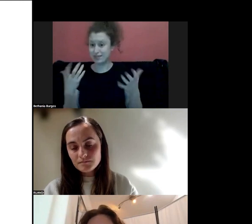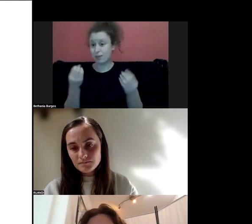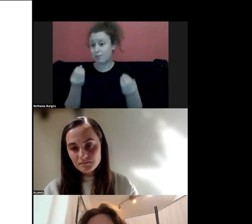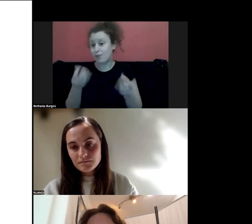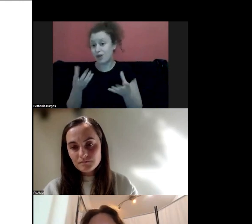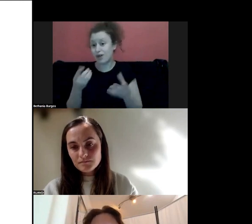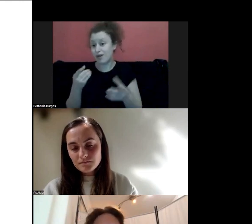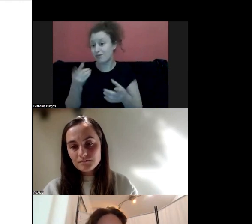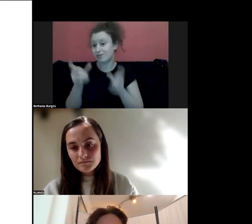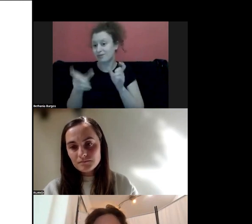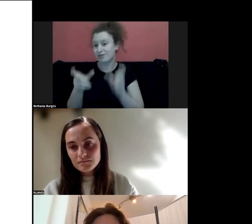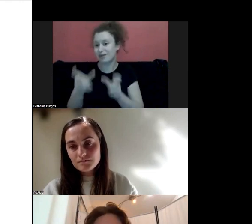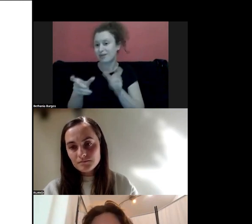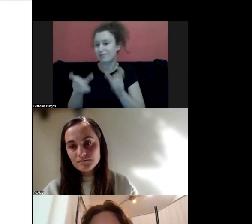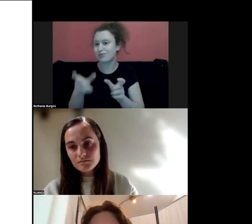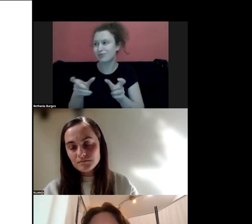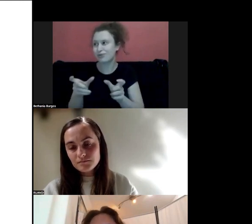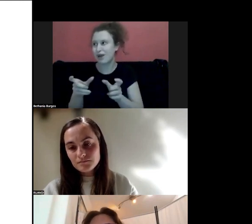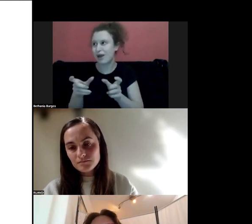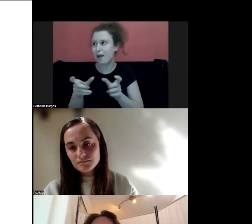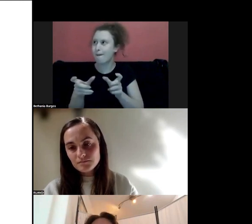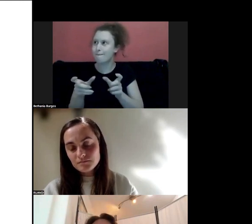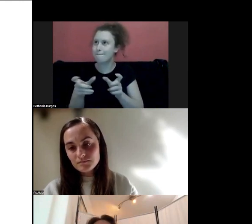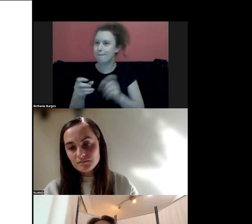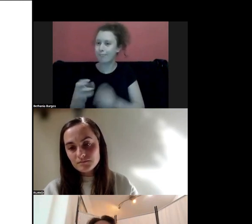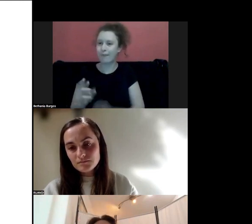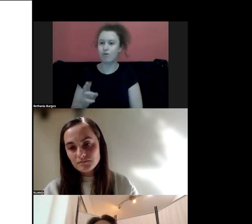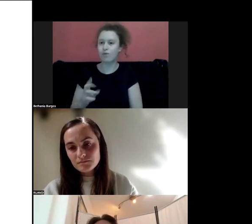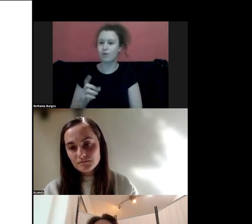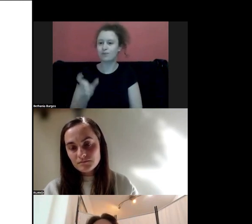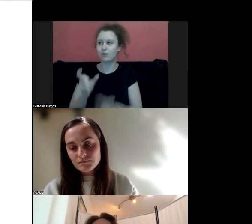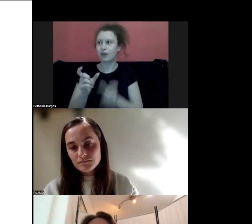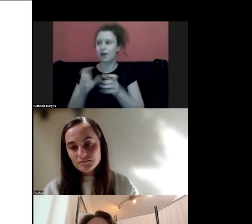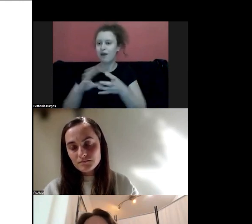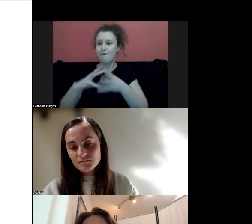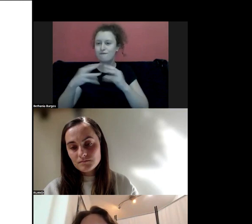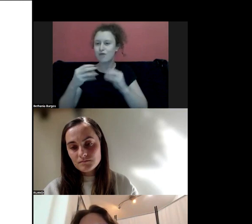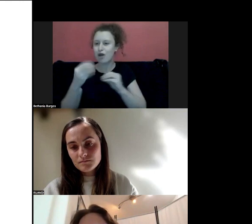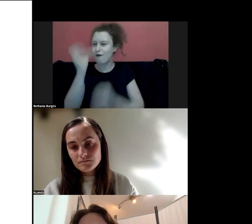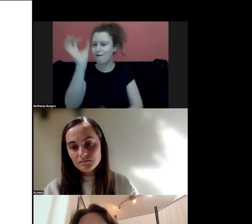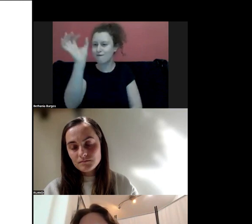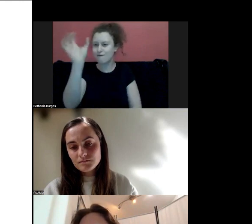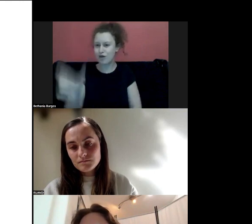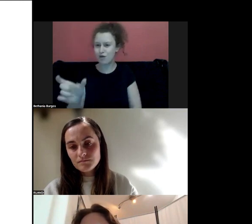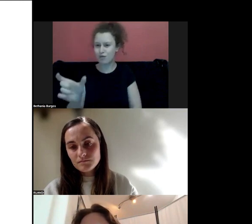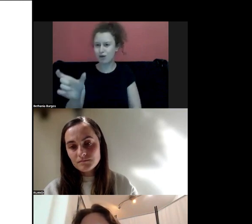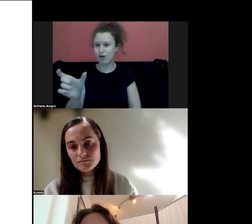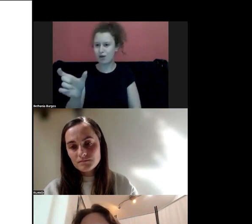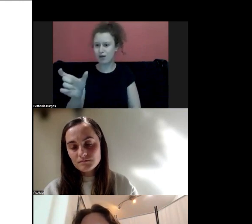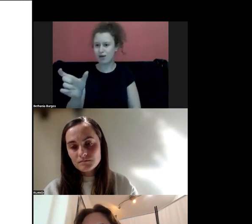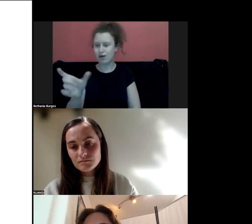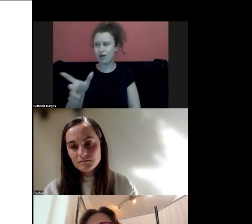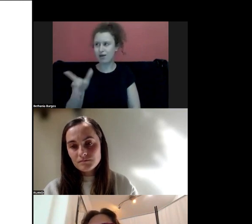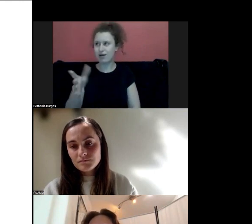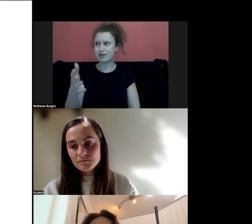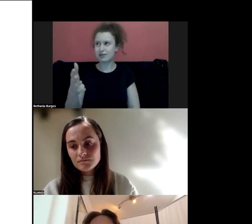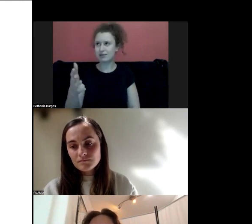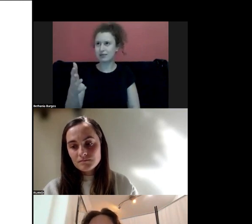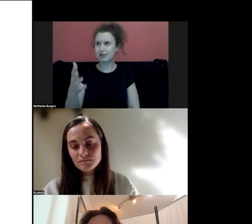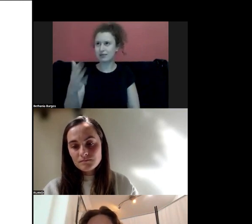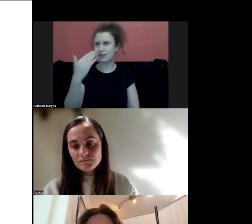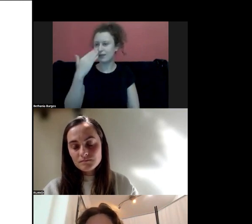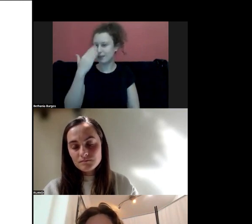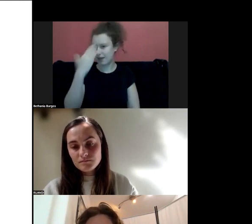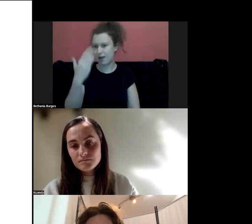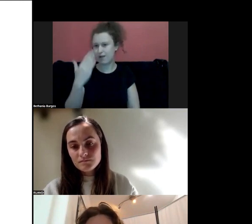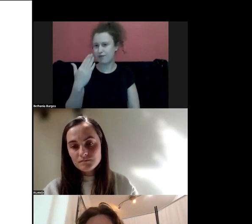sistema sanitario, educativo o el que sea. Entonces, cualquier profesional que atienda familias debería